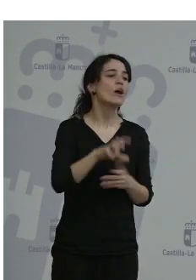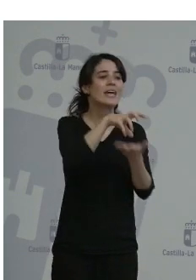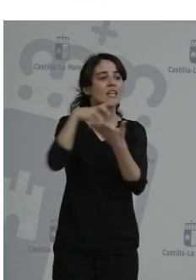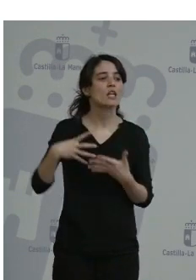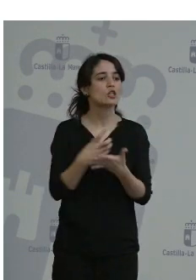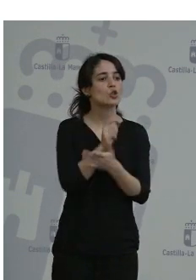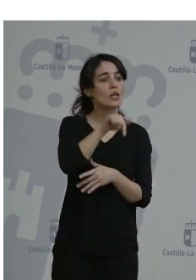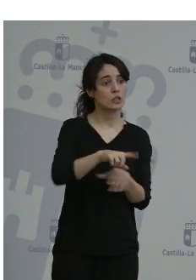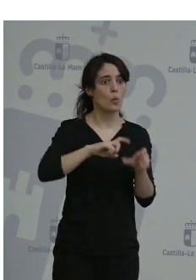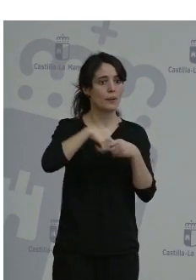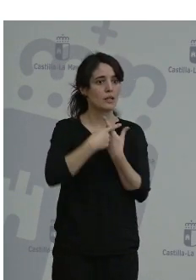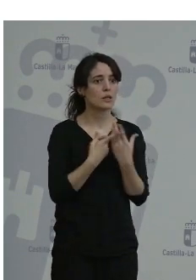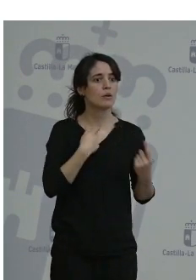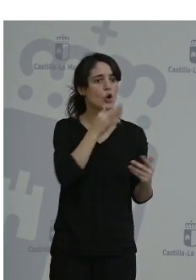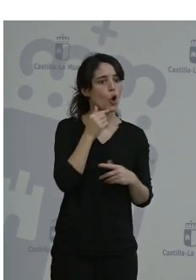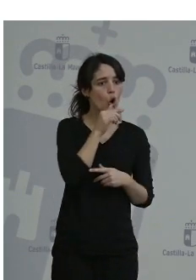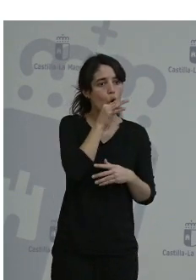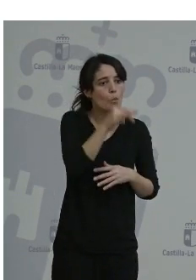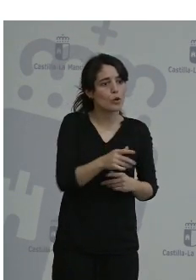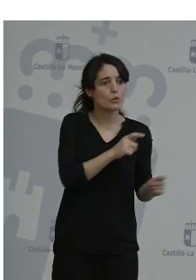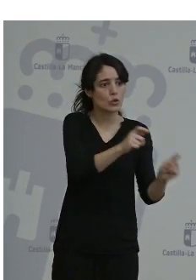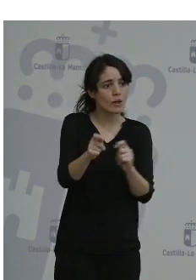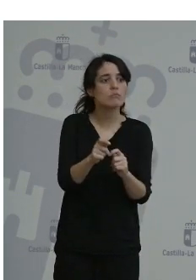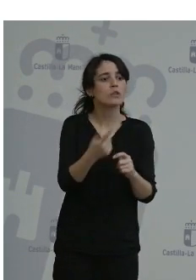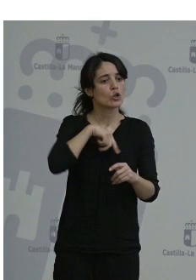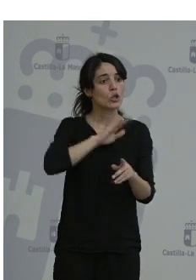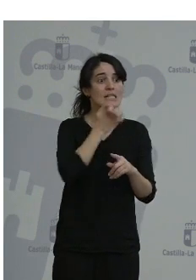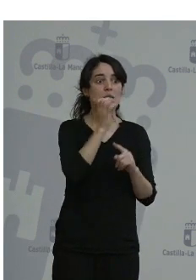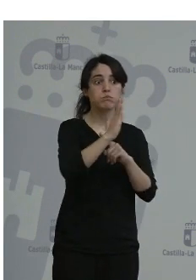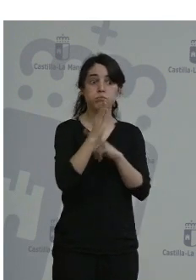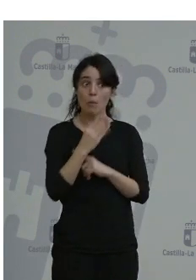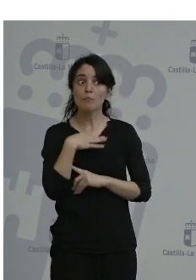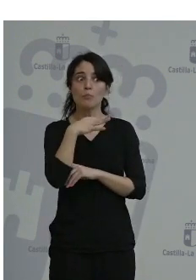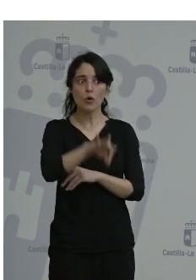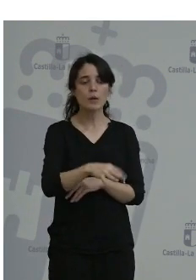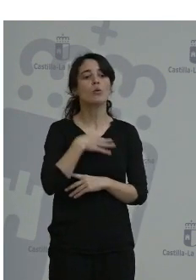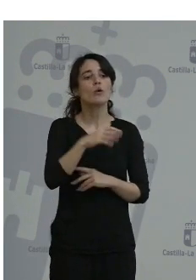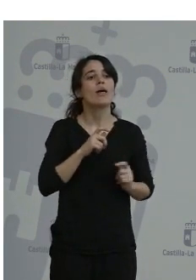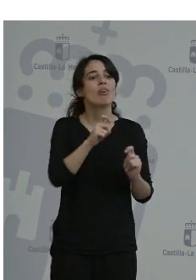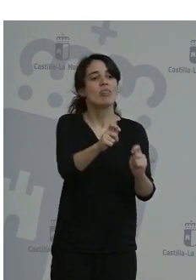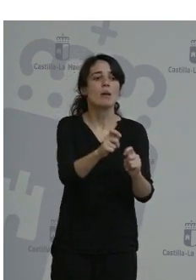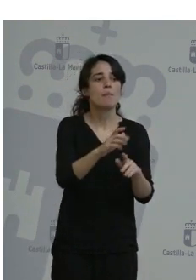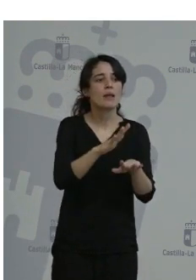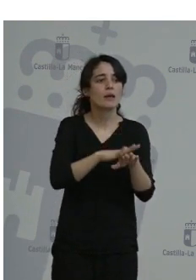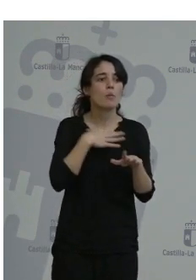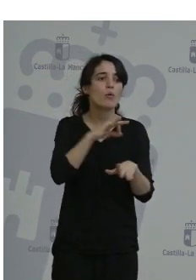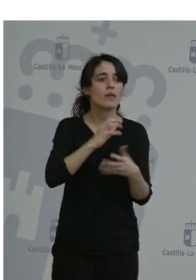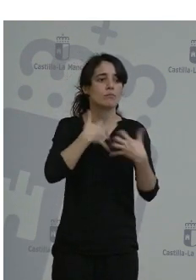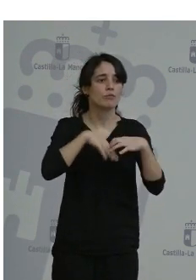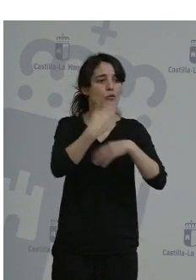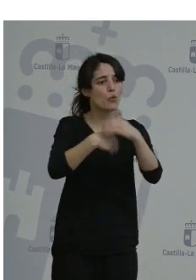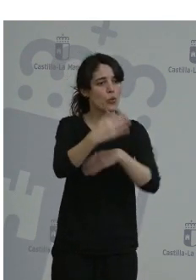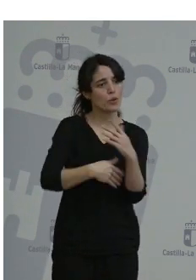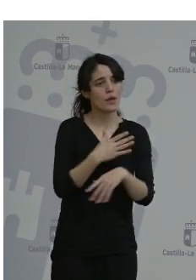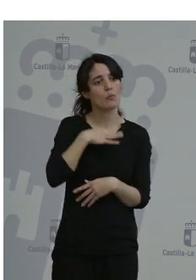parte de este foro a que las pondremos en marcha para que esa inclusión, como bien decía Luis, sea real para las personas con discapacidad